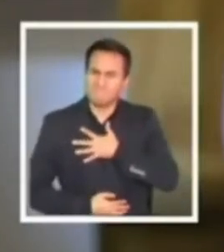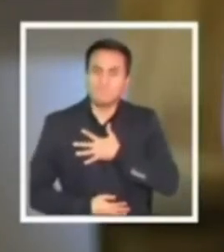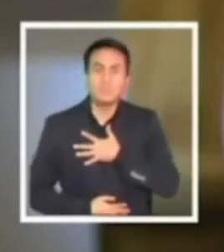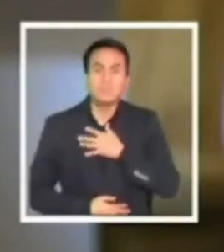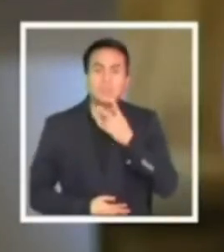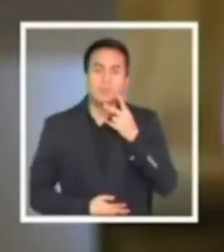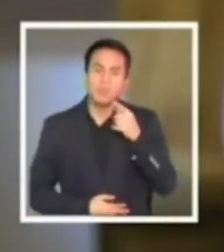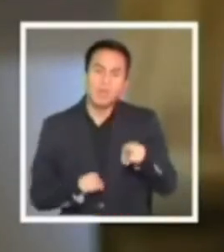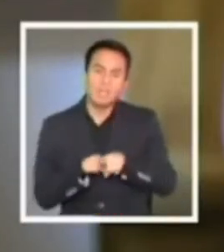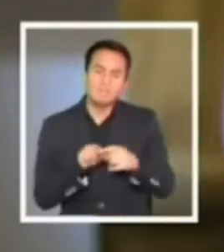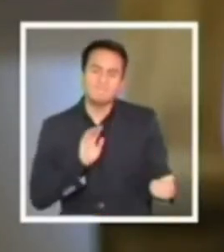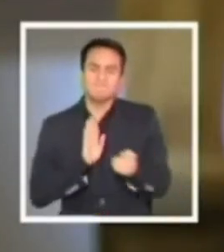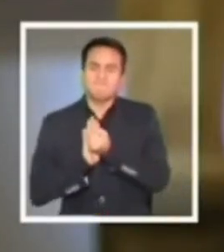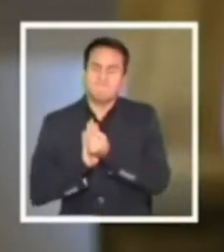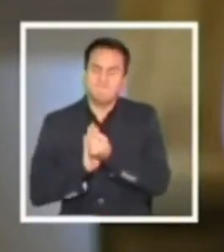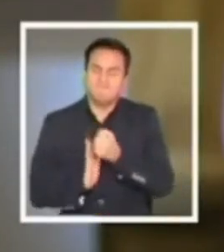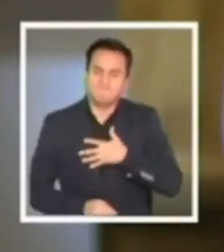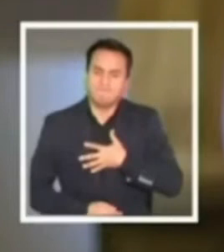me marcó.